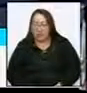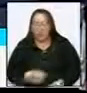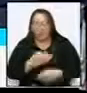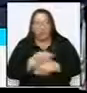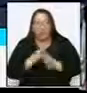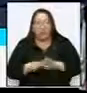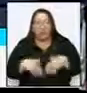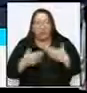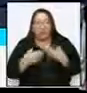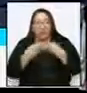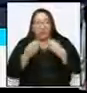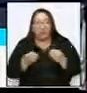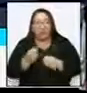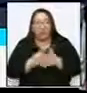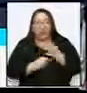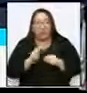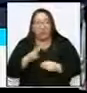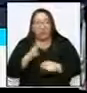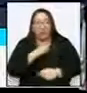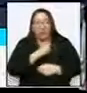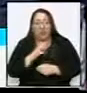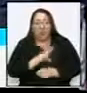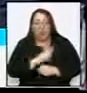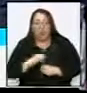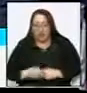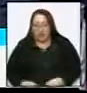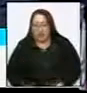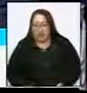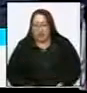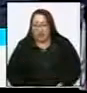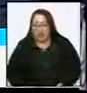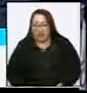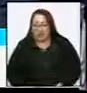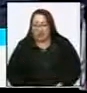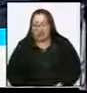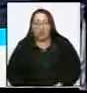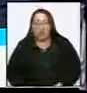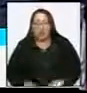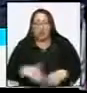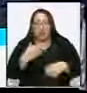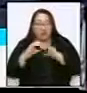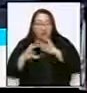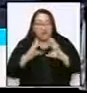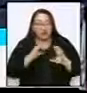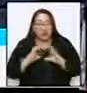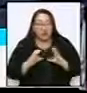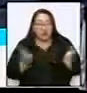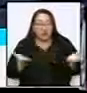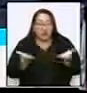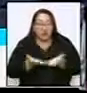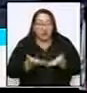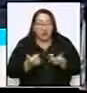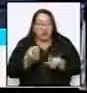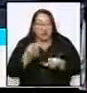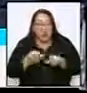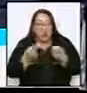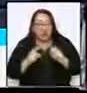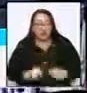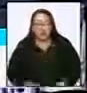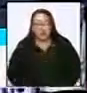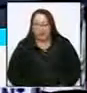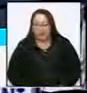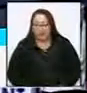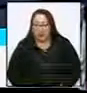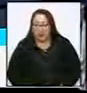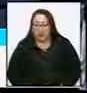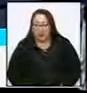dar la oportunidad para que los dos poderes del Estado puedan dialogar y puedan ponerse de acuerdo,